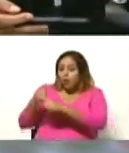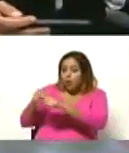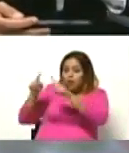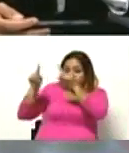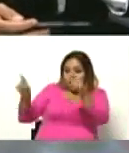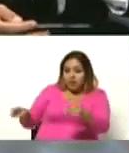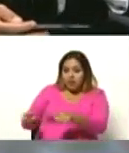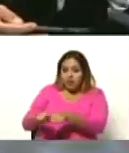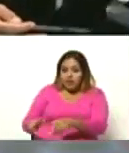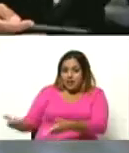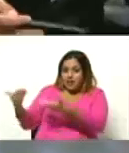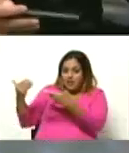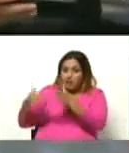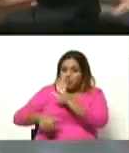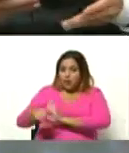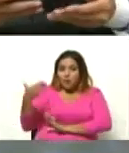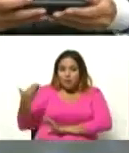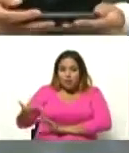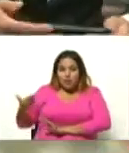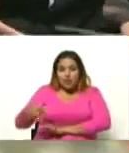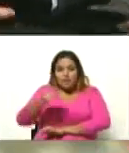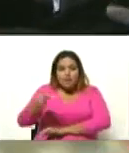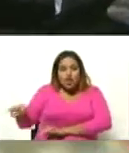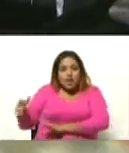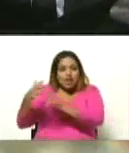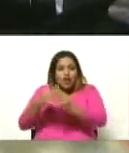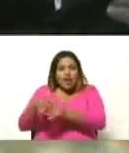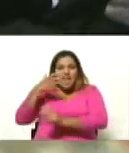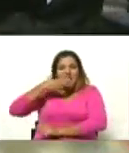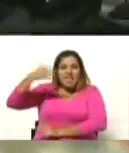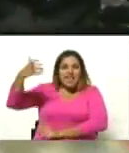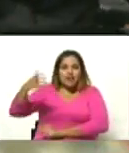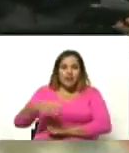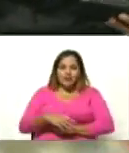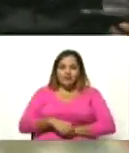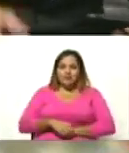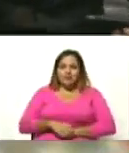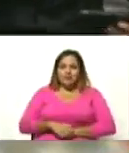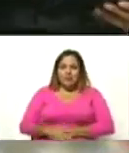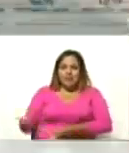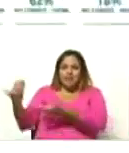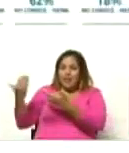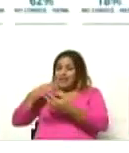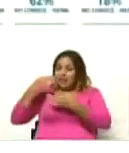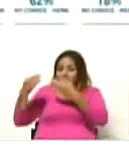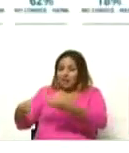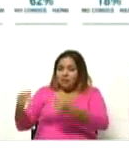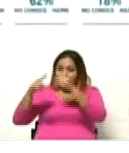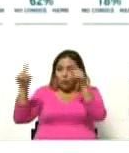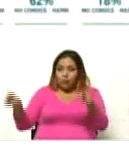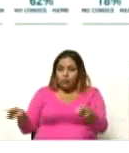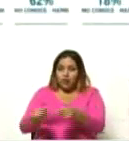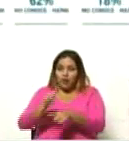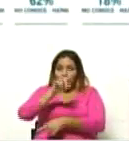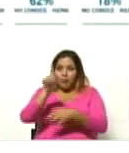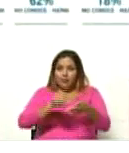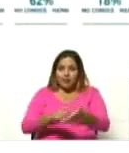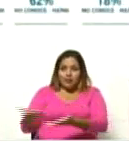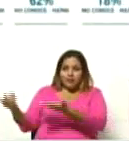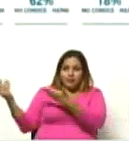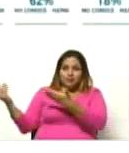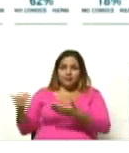la lámina donde nuestros amigos de Miami van a pegar grito al cielo, pero bueno, no se puede hacer nada, o sea, es la realidad. Vamos a poner la pantalla completa porque creo que ahí se está